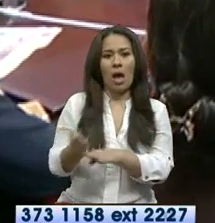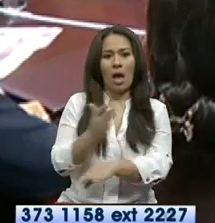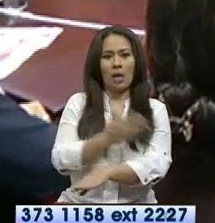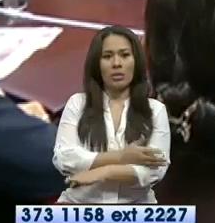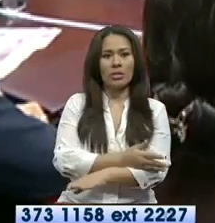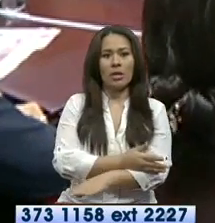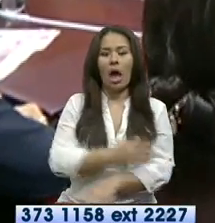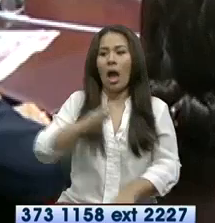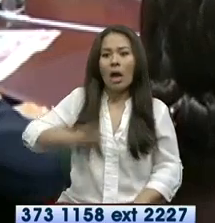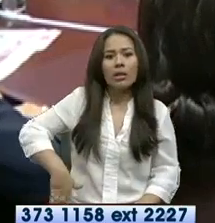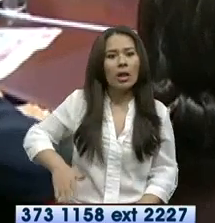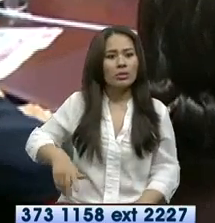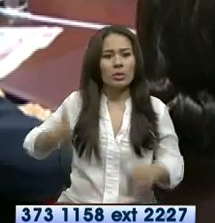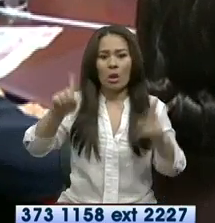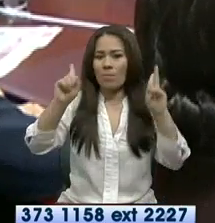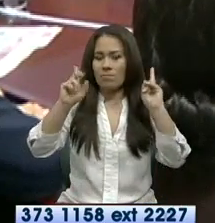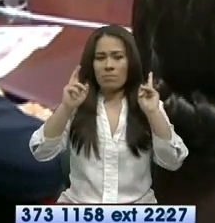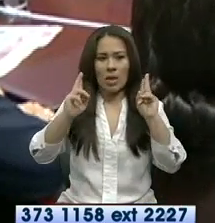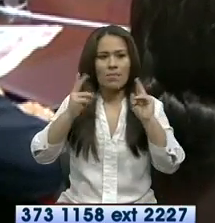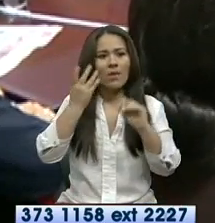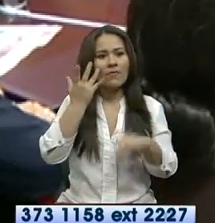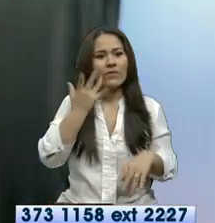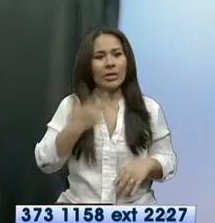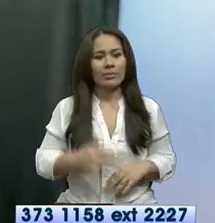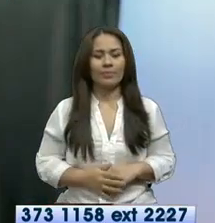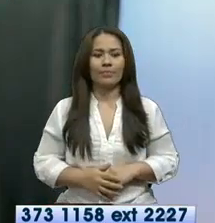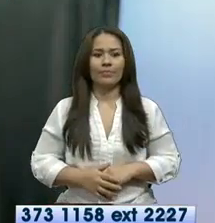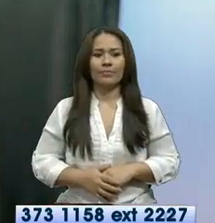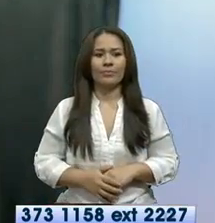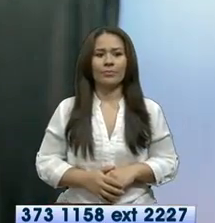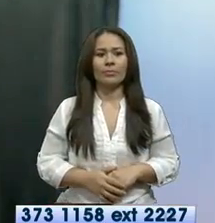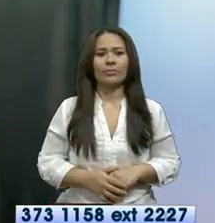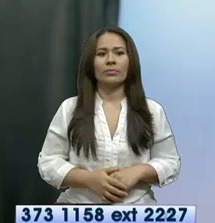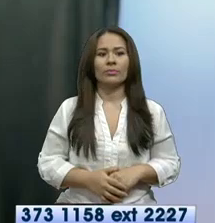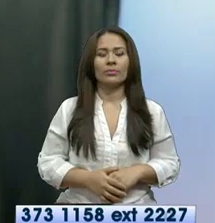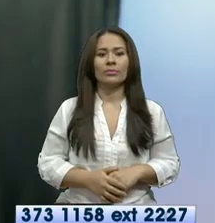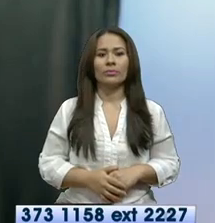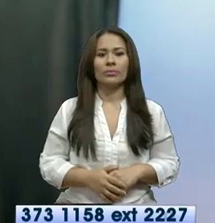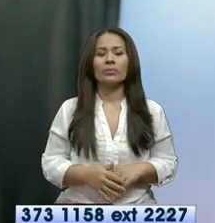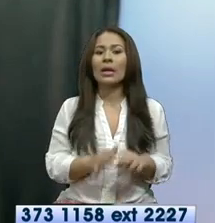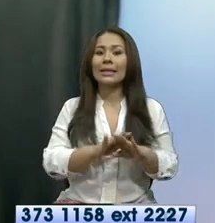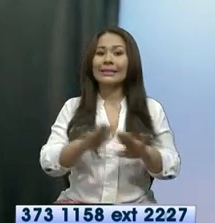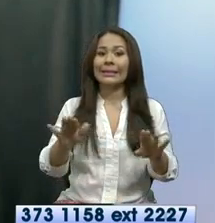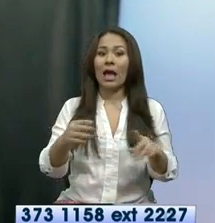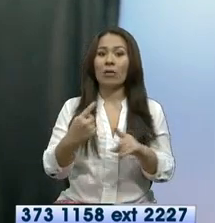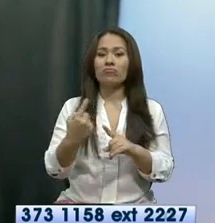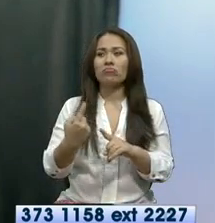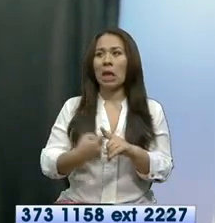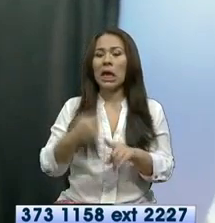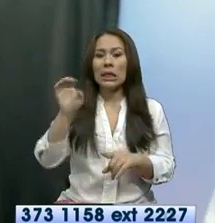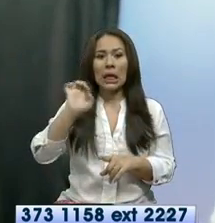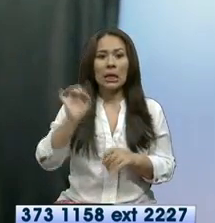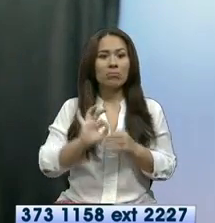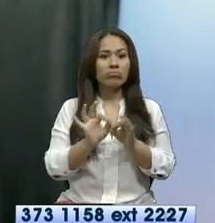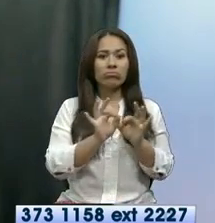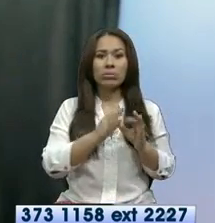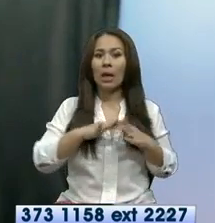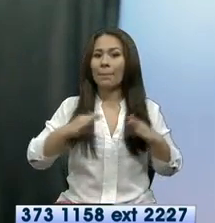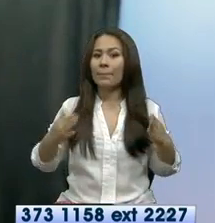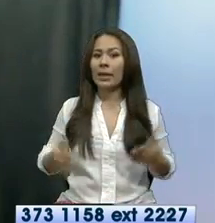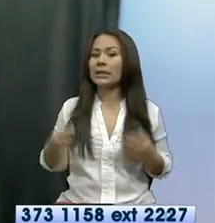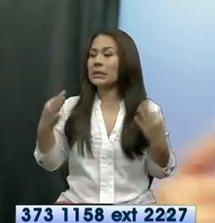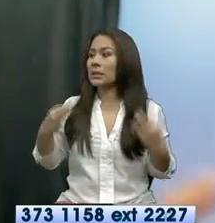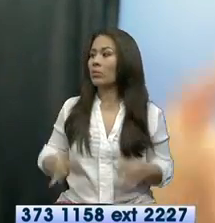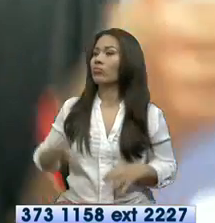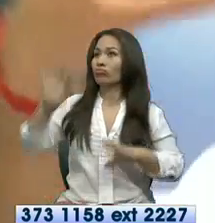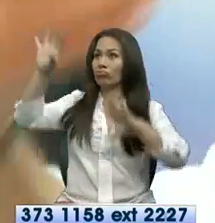atrasos cumpliéndose el calendario previsto. Que desde el mes de enero, desde la primera semana de enero, estén activadas las mesas de seguridad a nivel